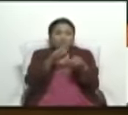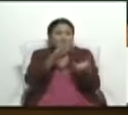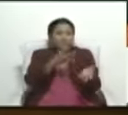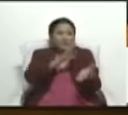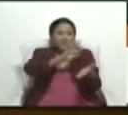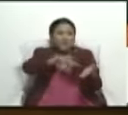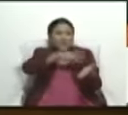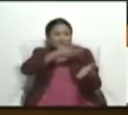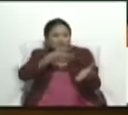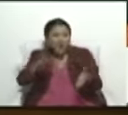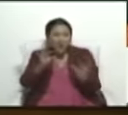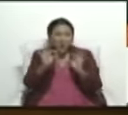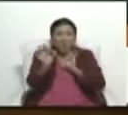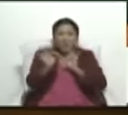ejecutaron, cómo inclusive él si quería ser un buen hermano de ella, lo